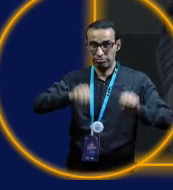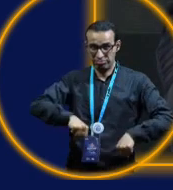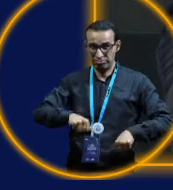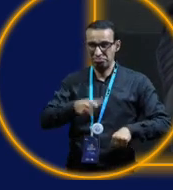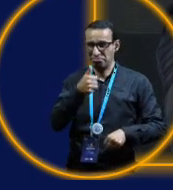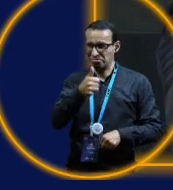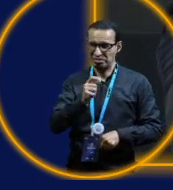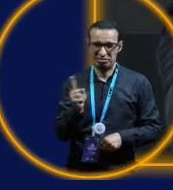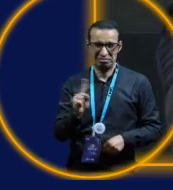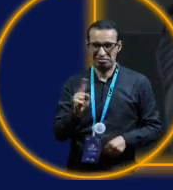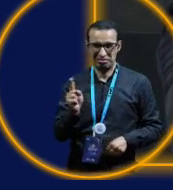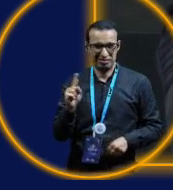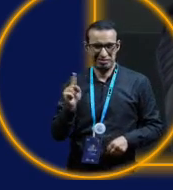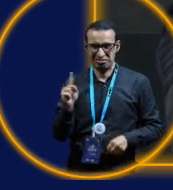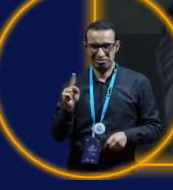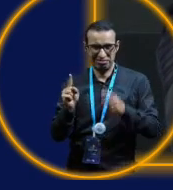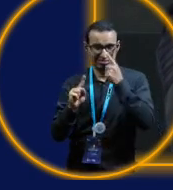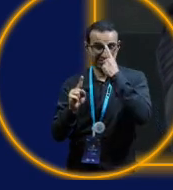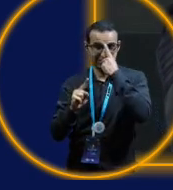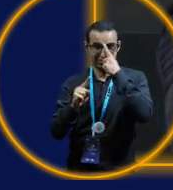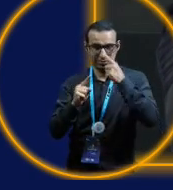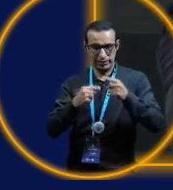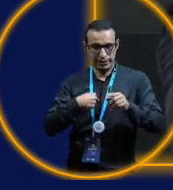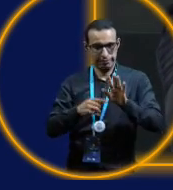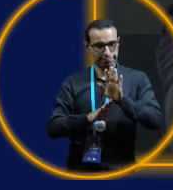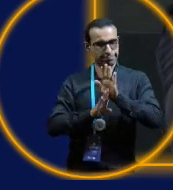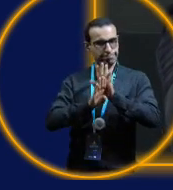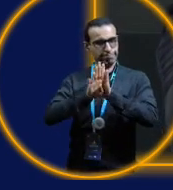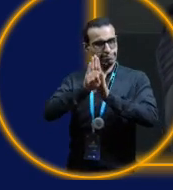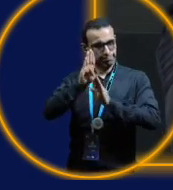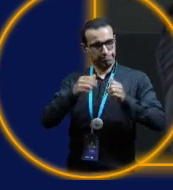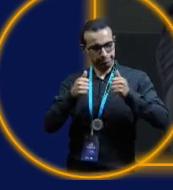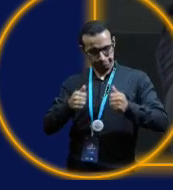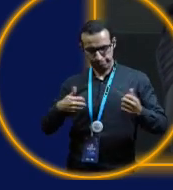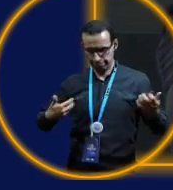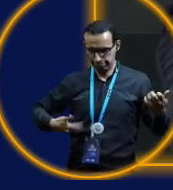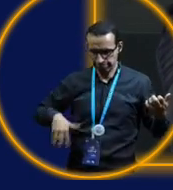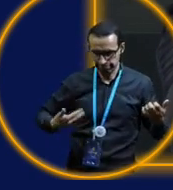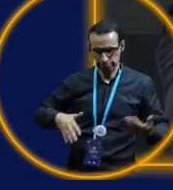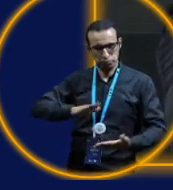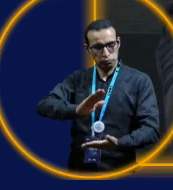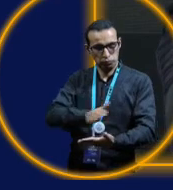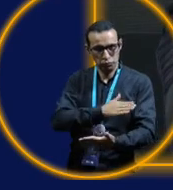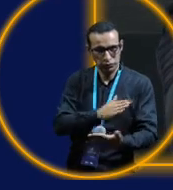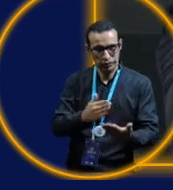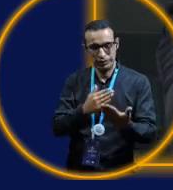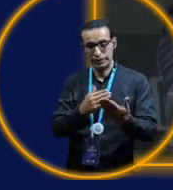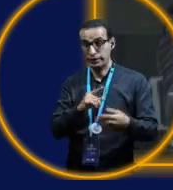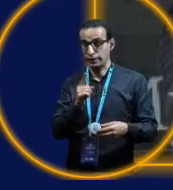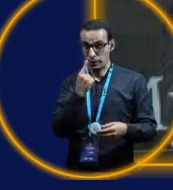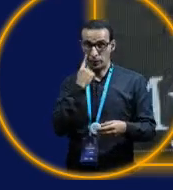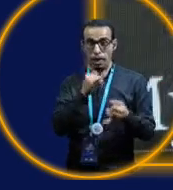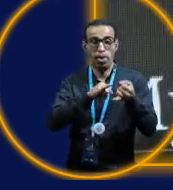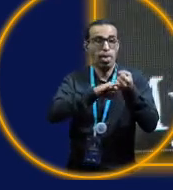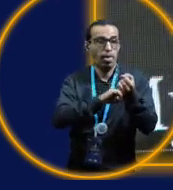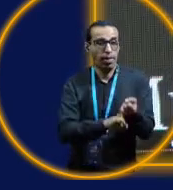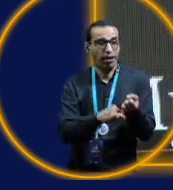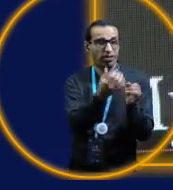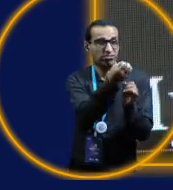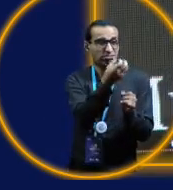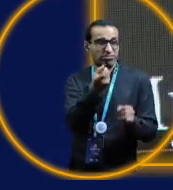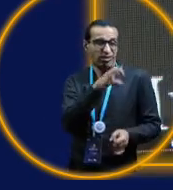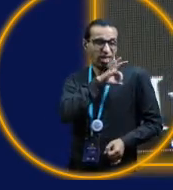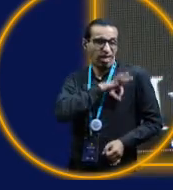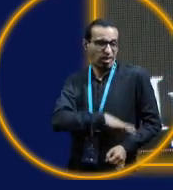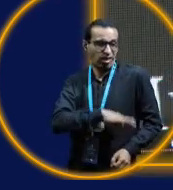un obstructor de tu de tu desarrollo como artista de tu crecimiento como artista sí y yo creo que como puedes